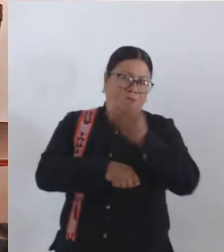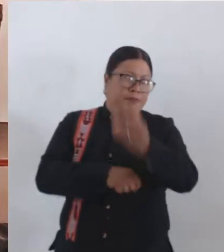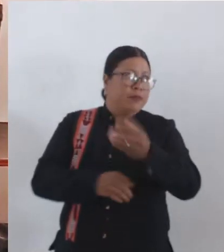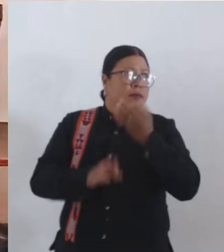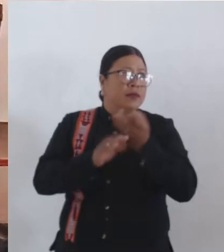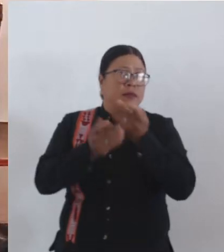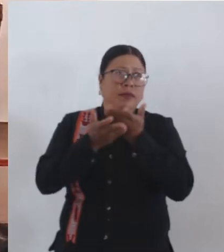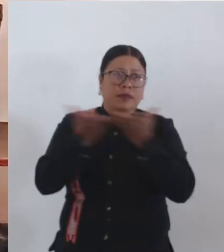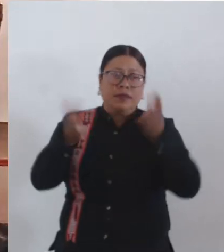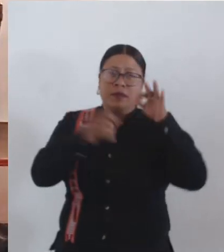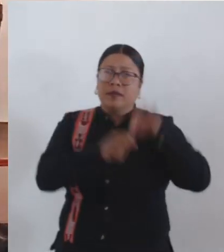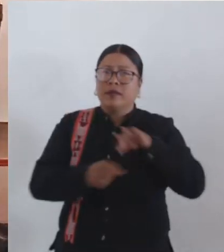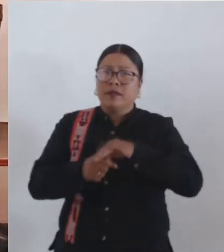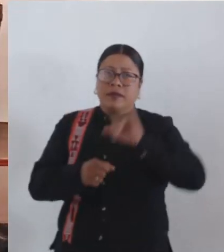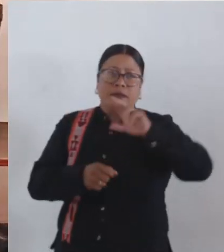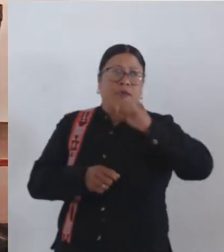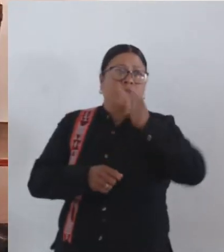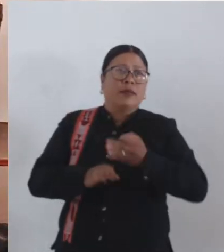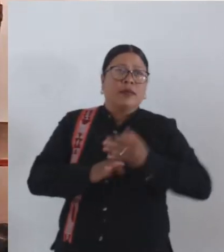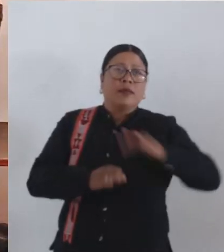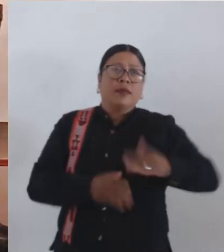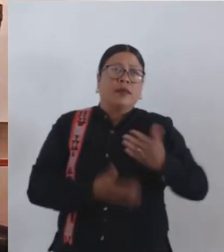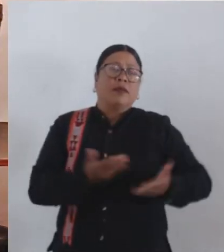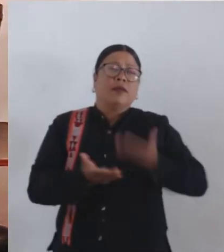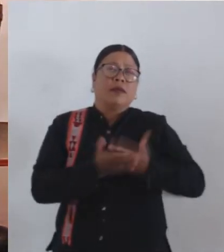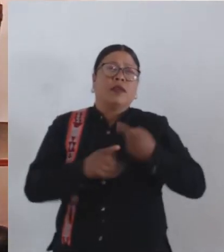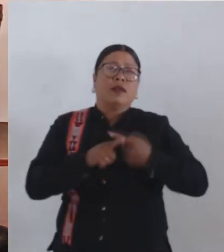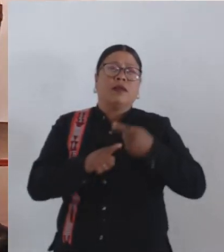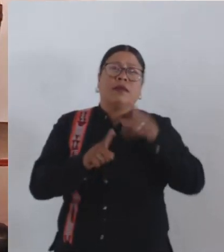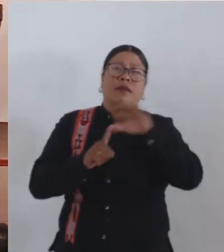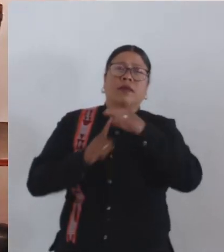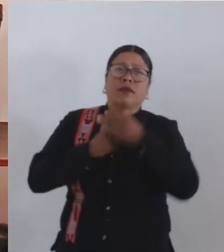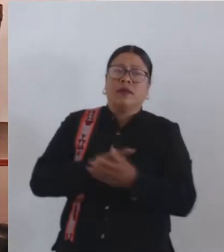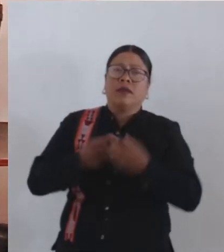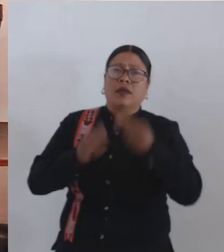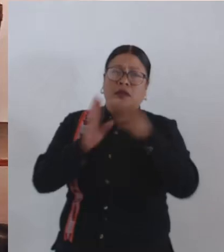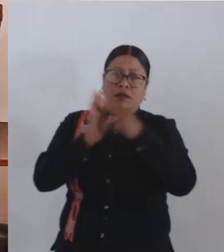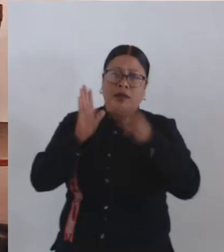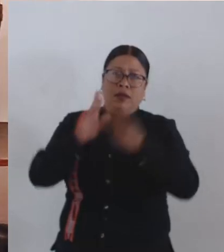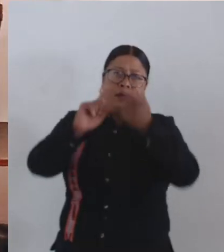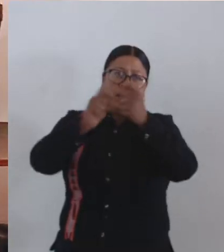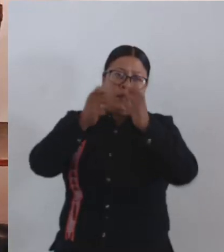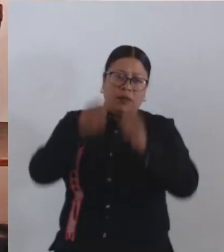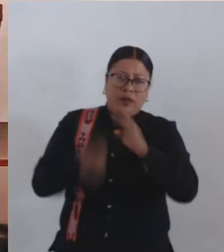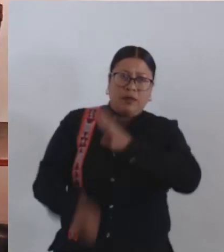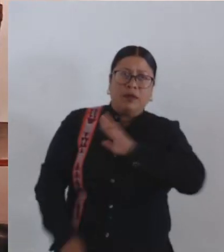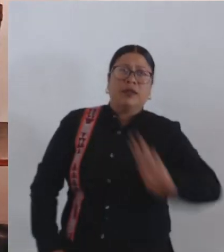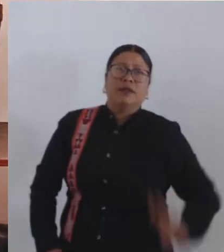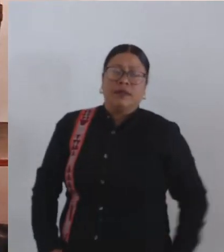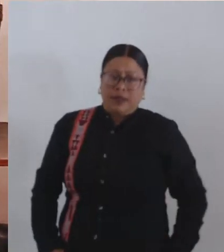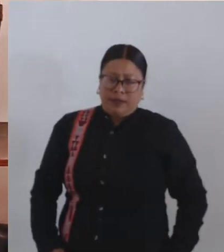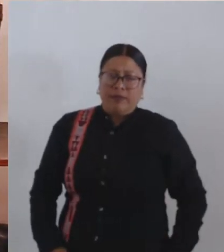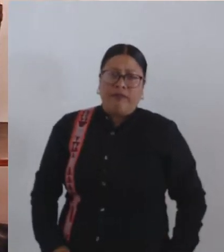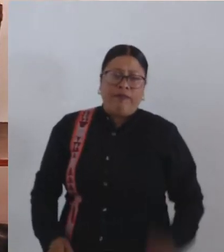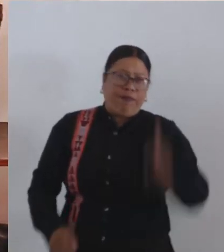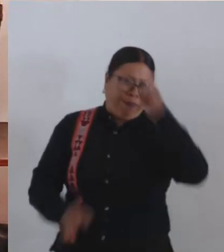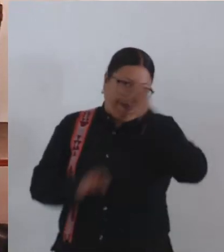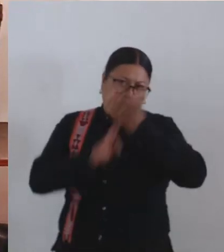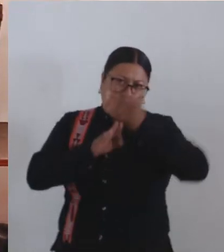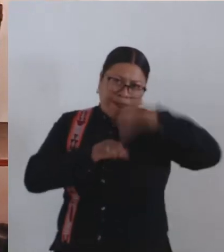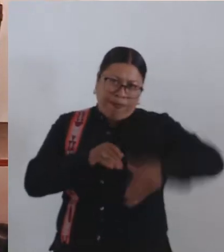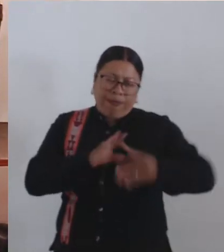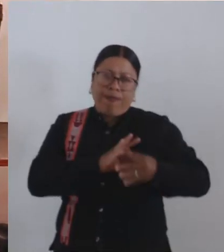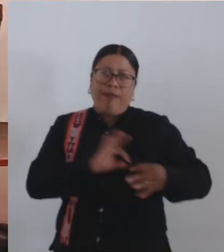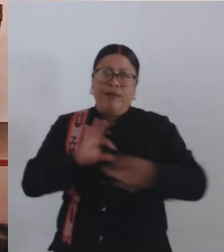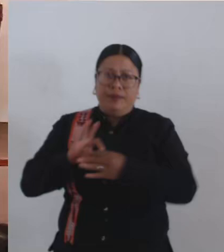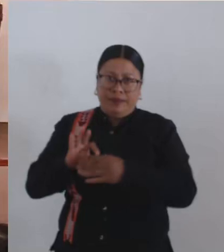En votación económica, se pregunta si es de aprobarse el dictamen emitido por la Comisión de Normatividad y Nomenclatura Municipal con el que se acaba de